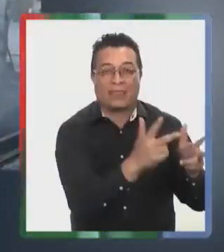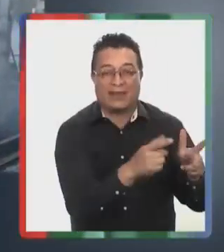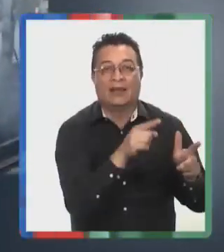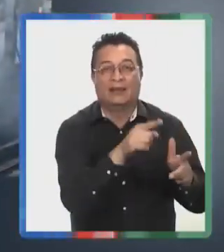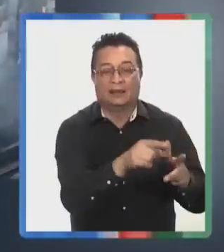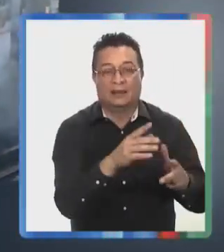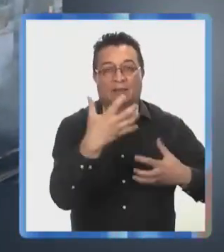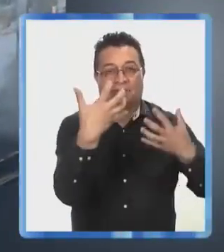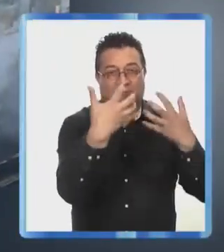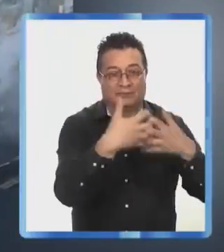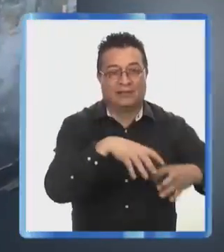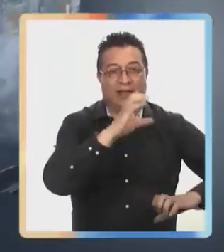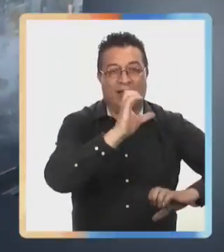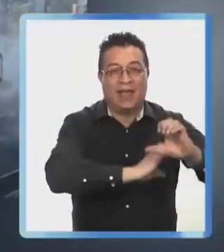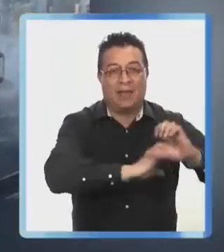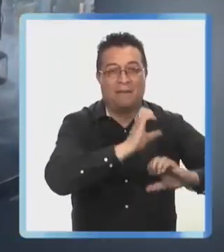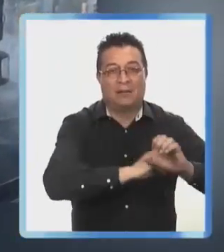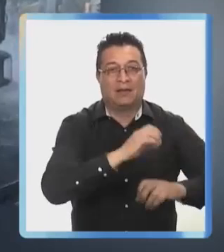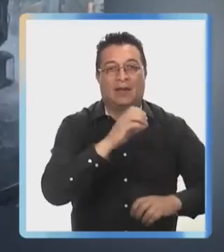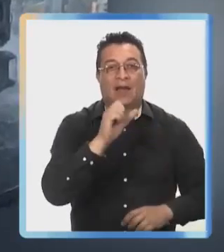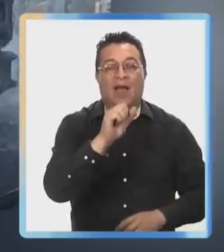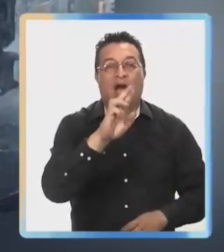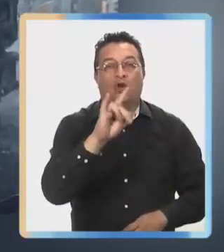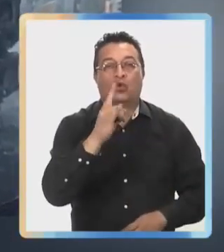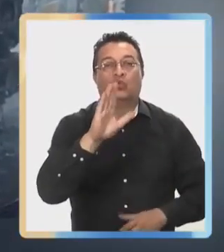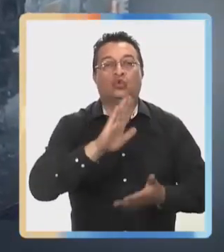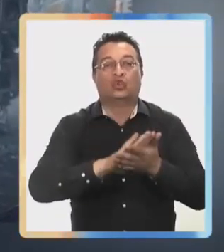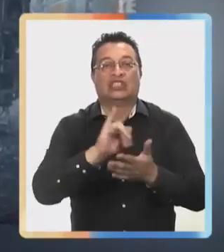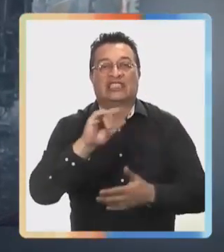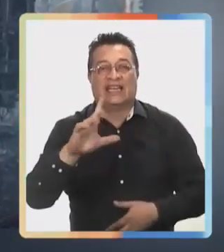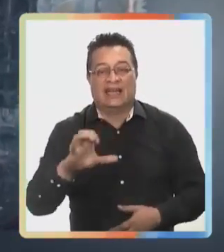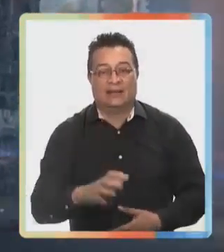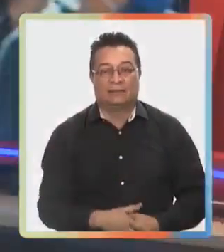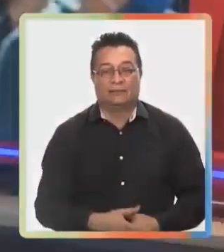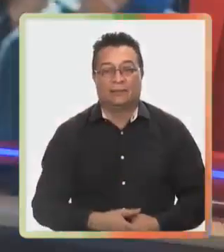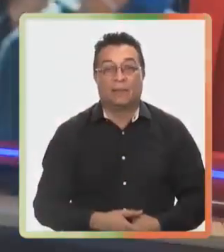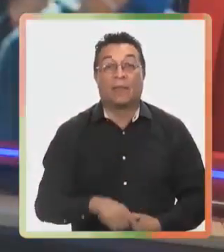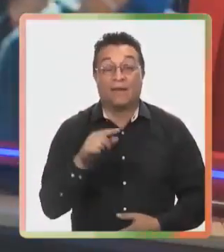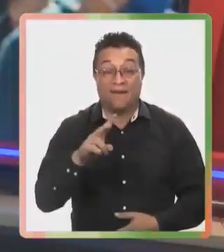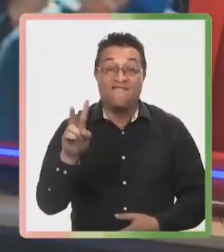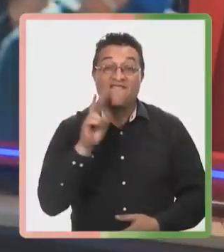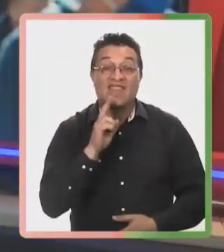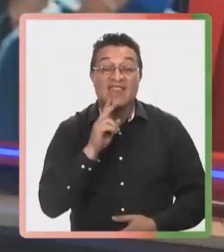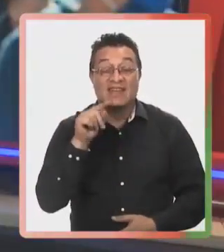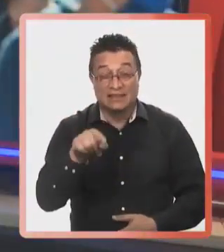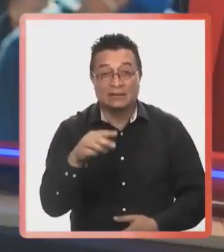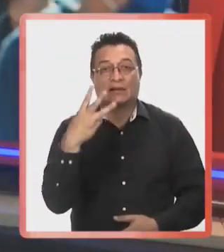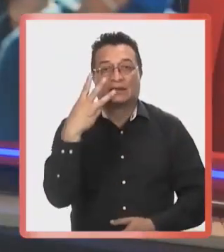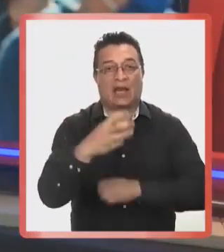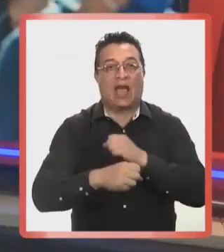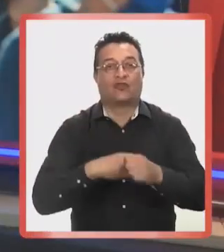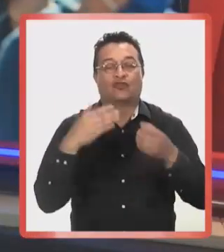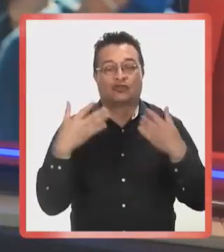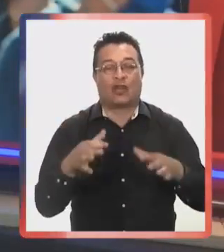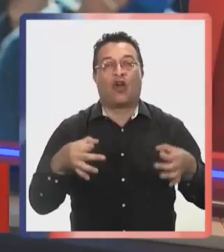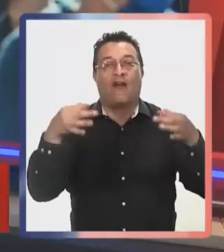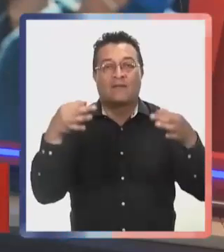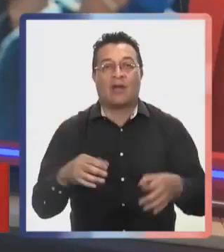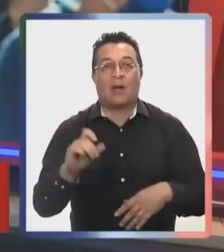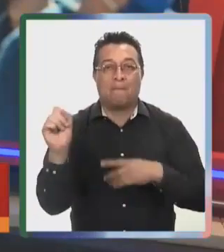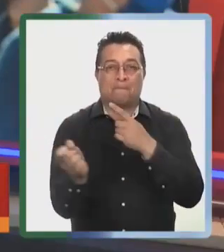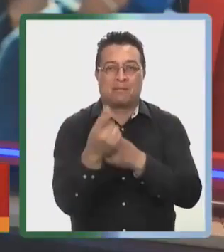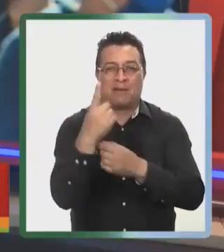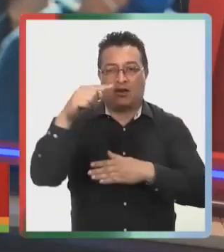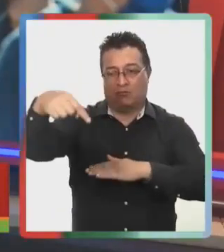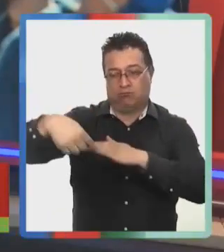segundo atentado que afectó a maquinarias de la empresa Anchile. Este viernes se cumplen 3 años desde que se confirmó